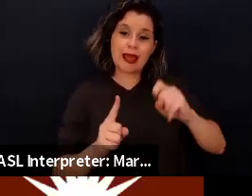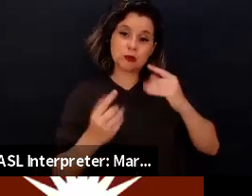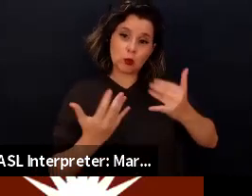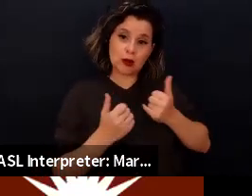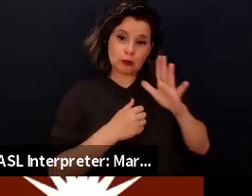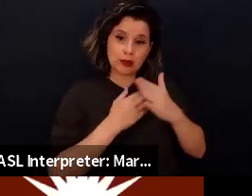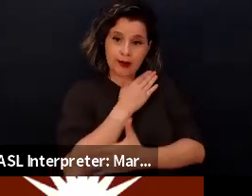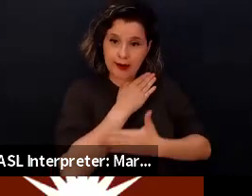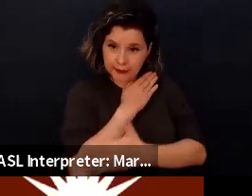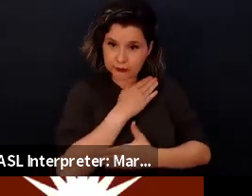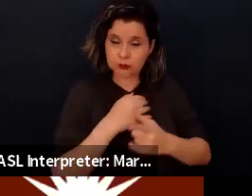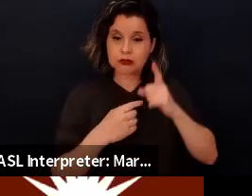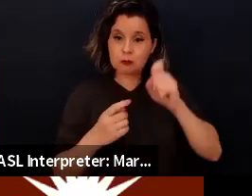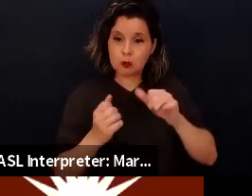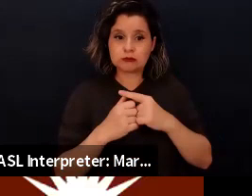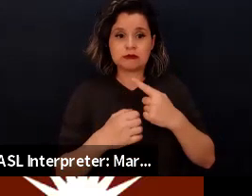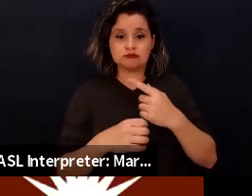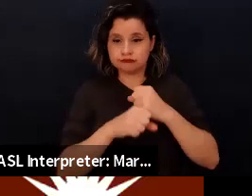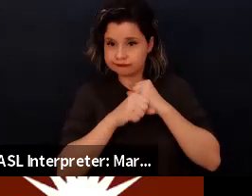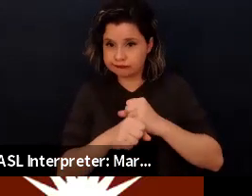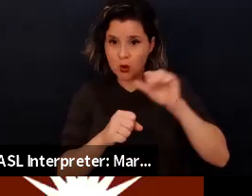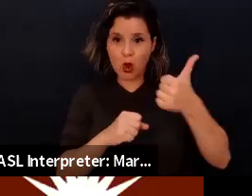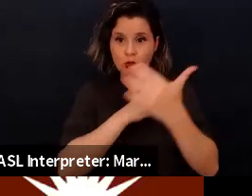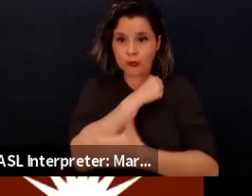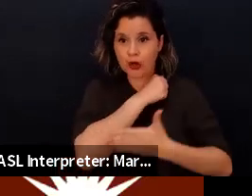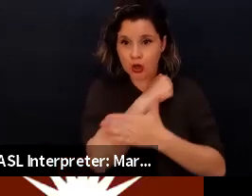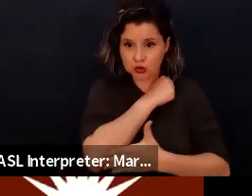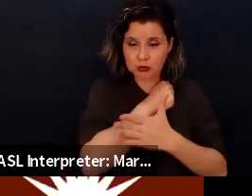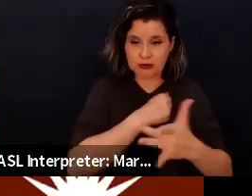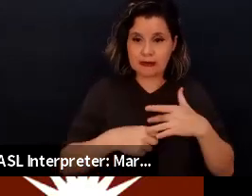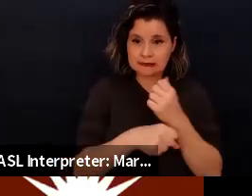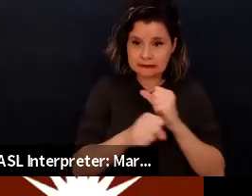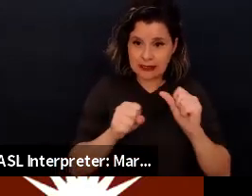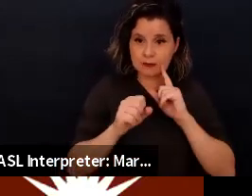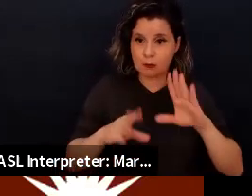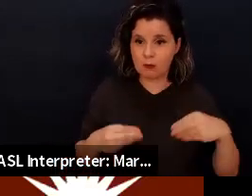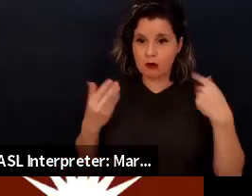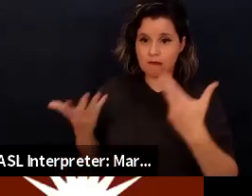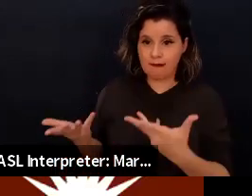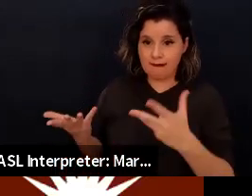donde pudieran estar seguros, o ir a otro país donde les pudiera dar ese